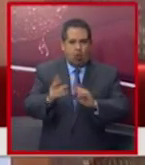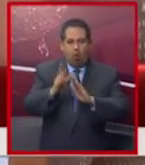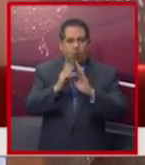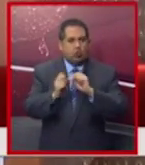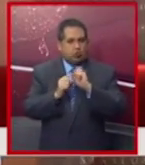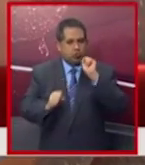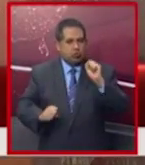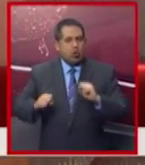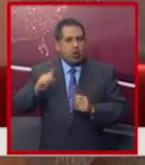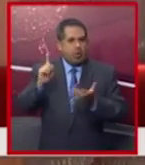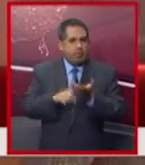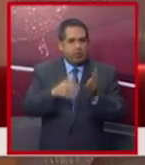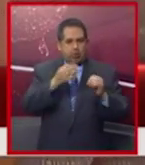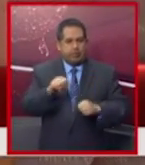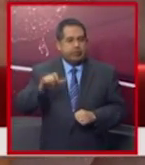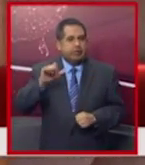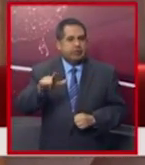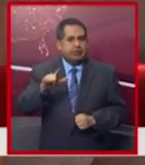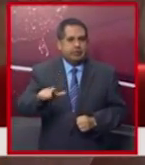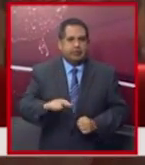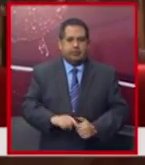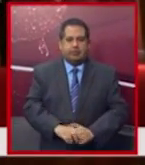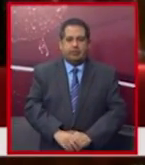de 1917.